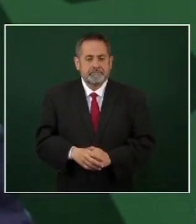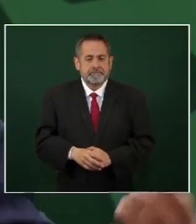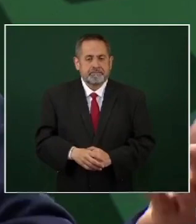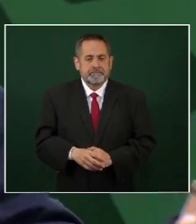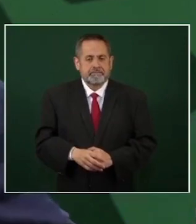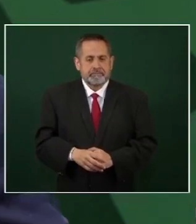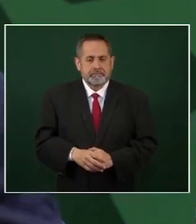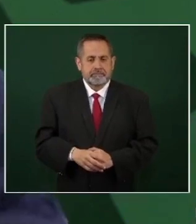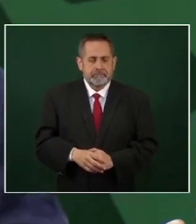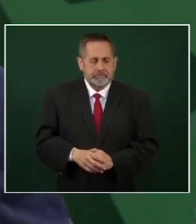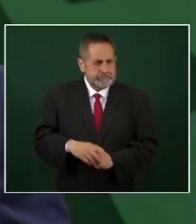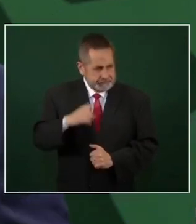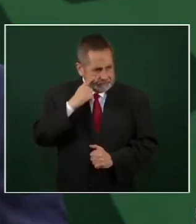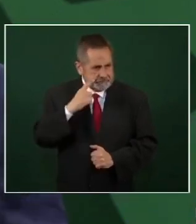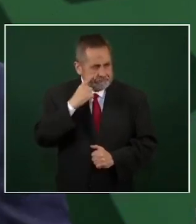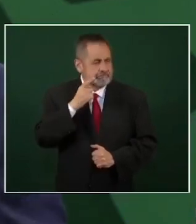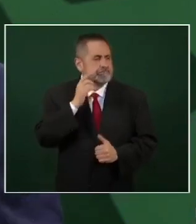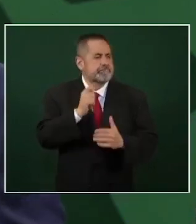buscar pues